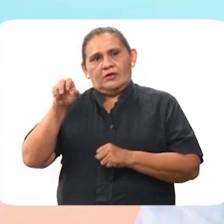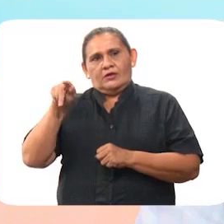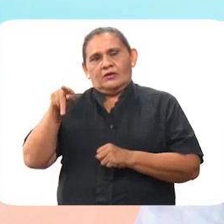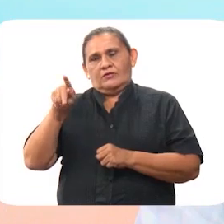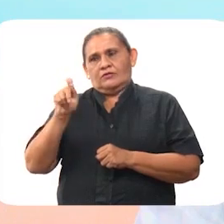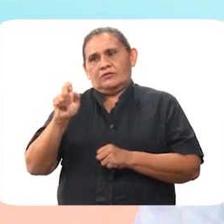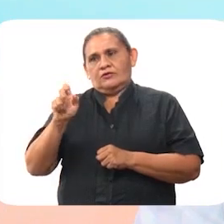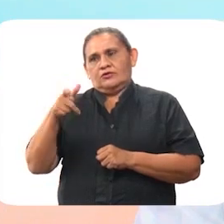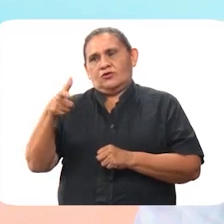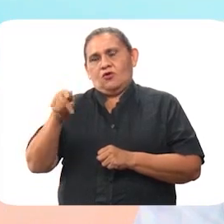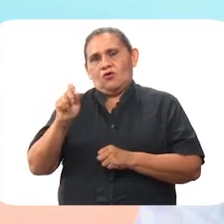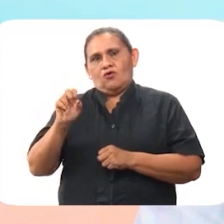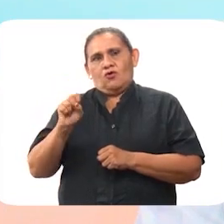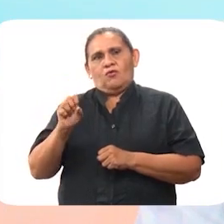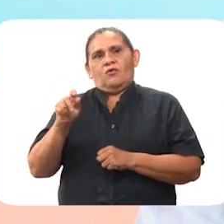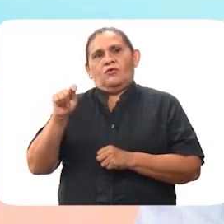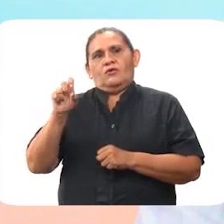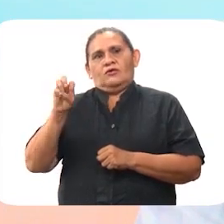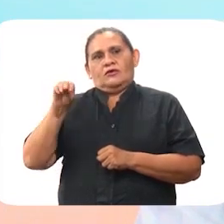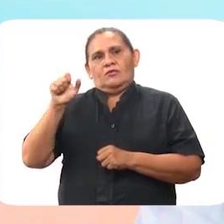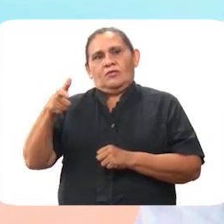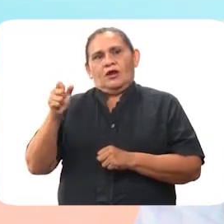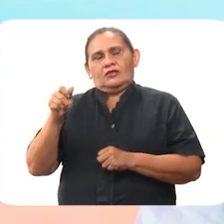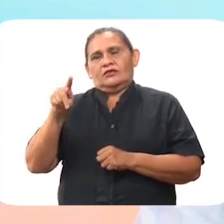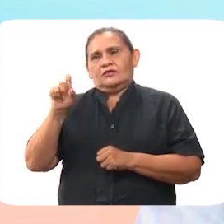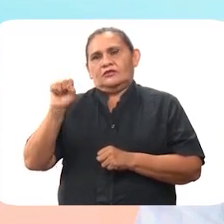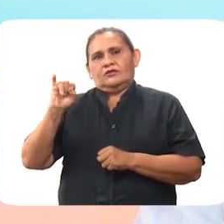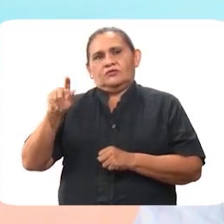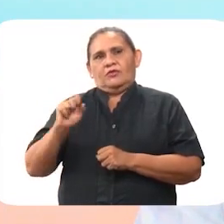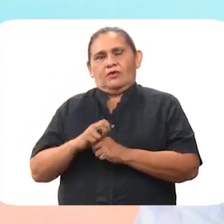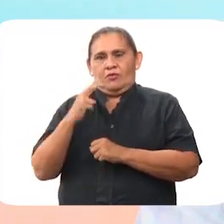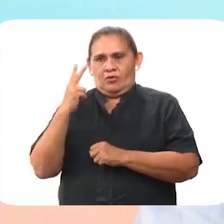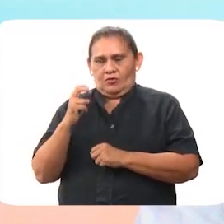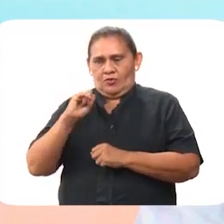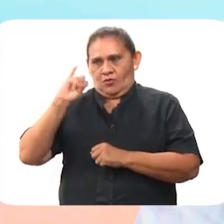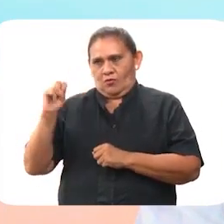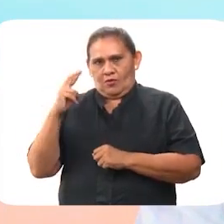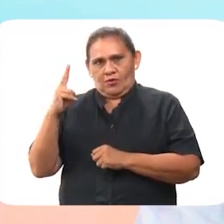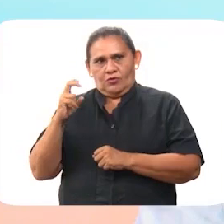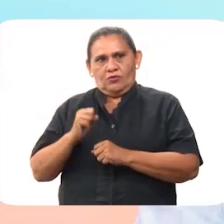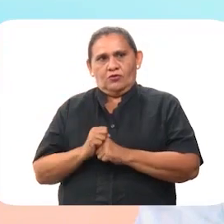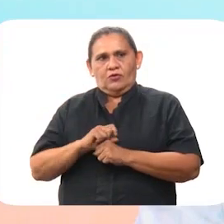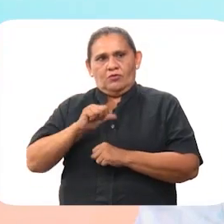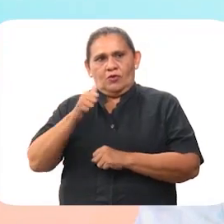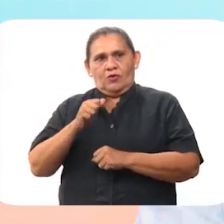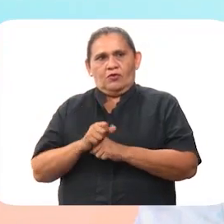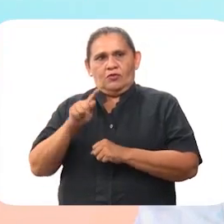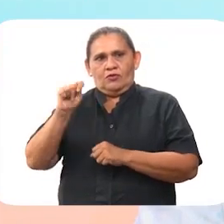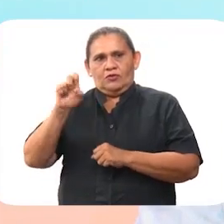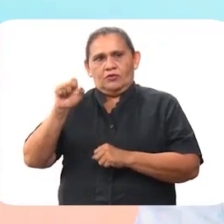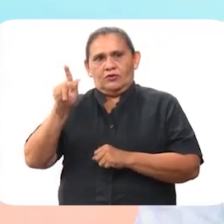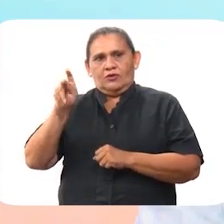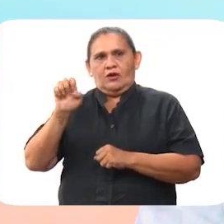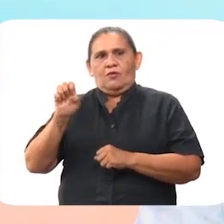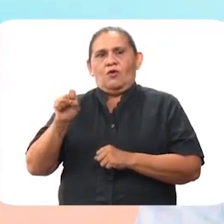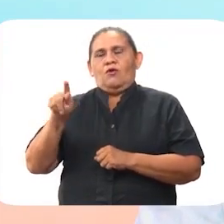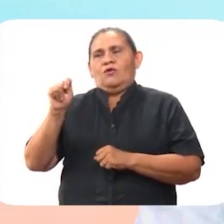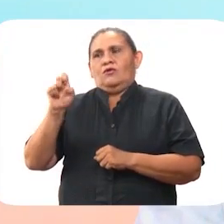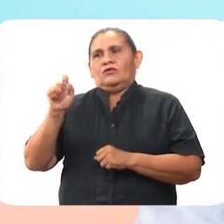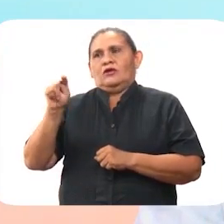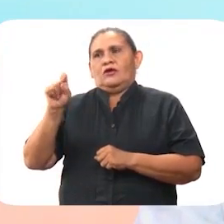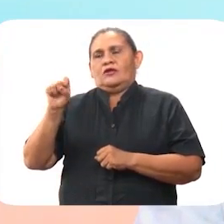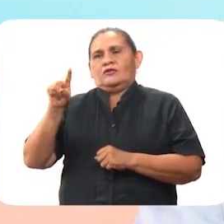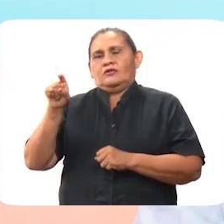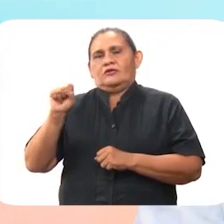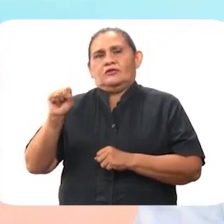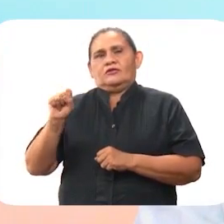viernes ocho el que en el septiembre y en un cajal tu mec tan cajilo te calde venegas tatsiu te com telchak puerto te pacan y etel